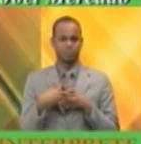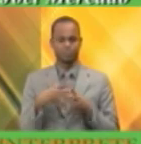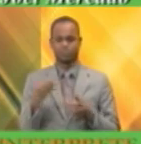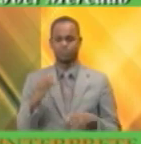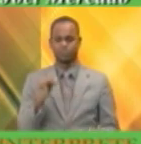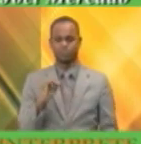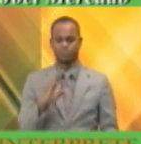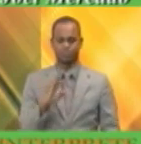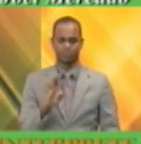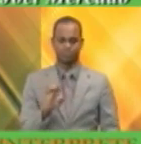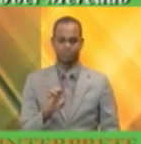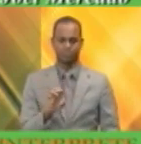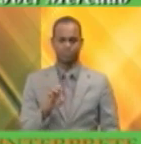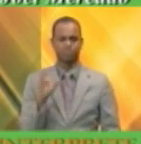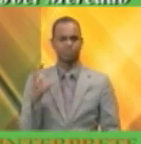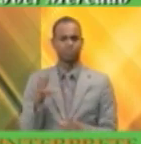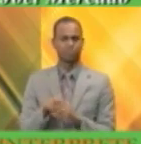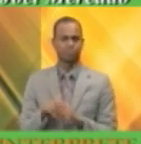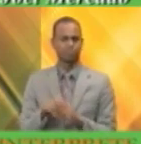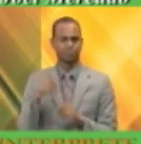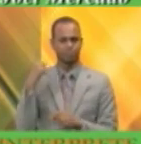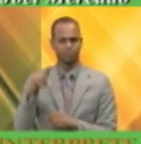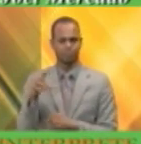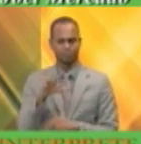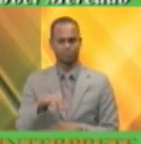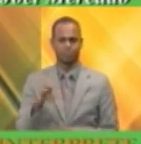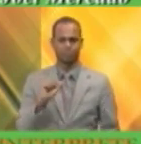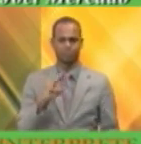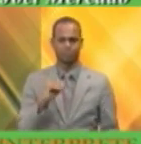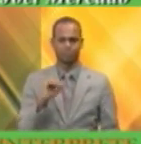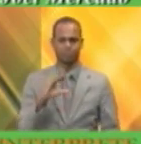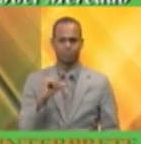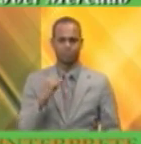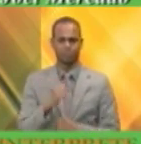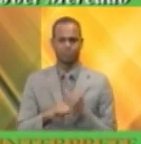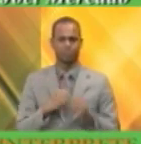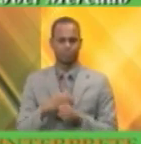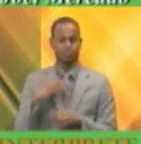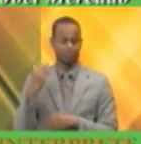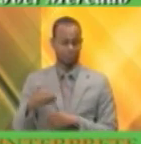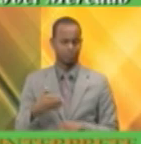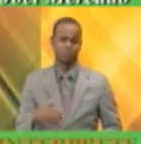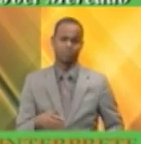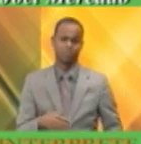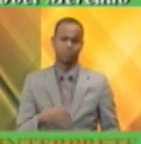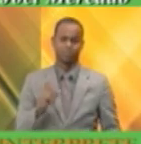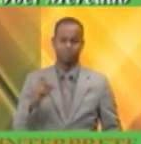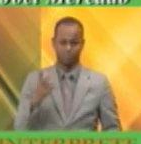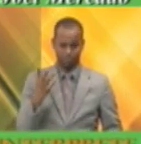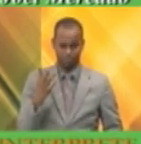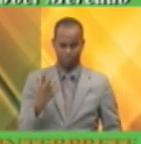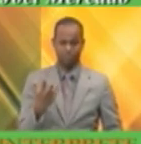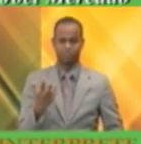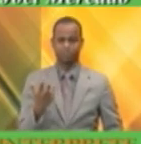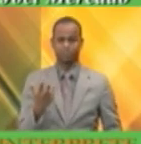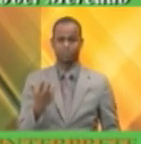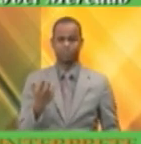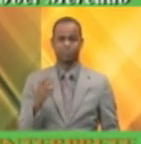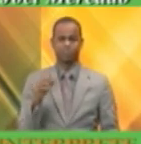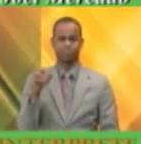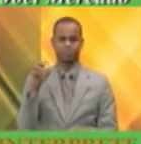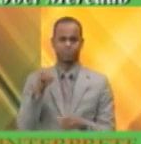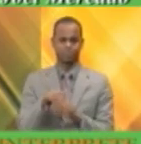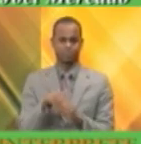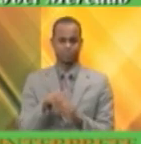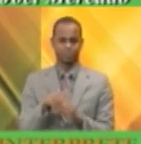Caribe. El clasificatorio para la Copa América del próximo año. Y queremos estar ahí. Todavía no hemos